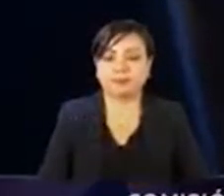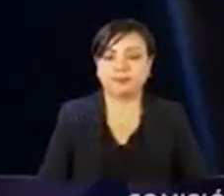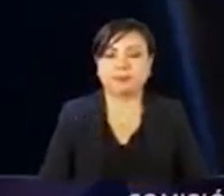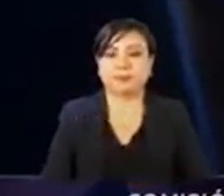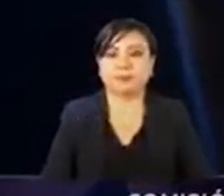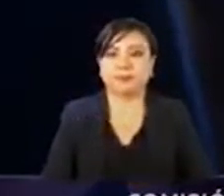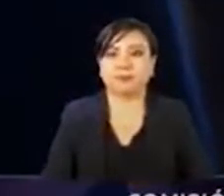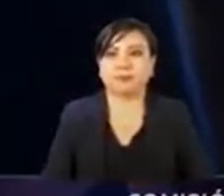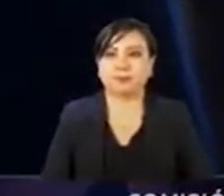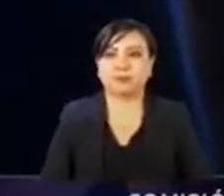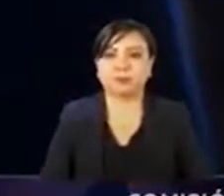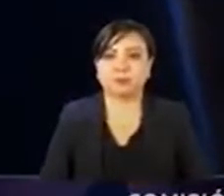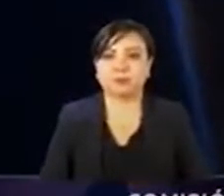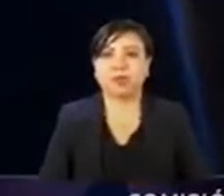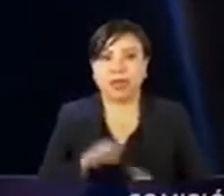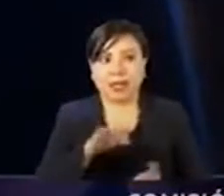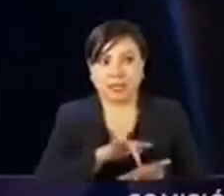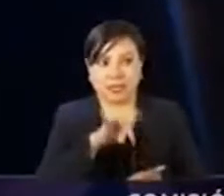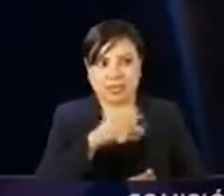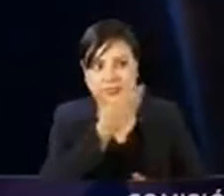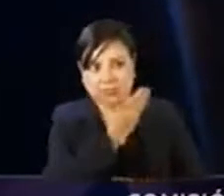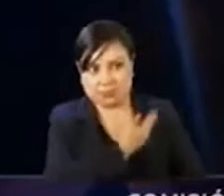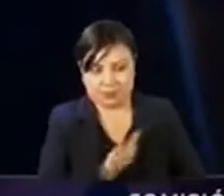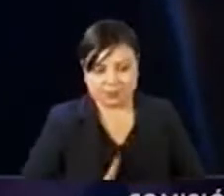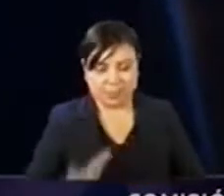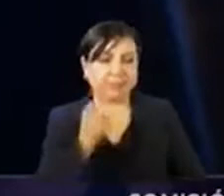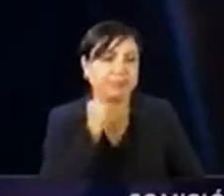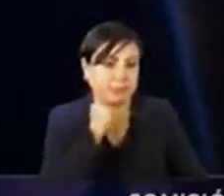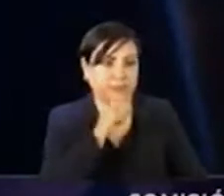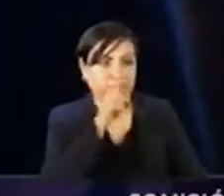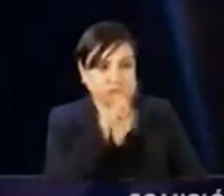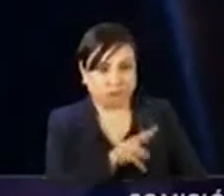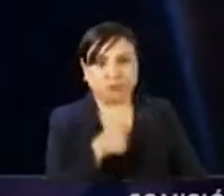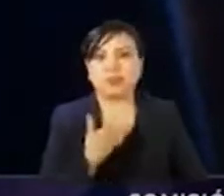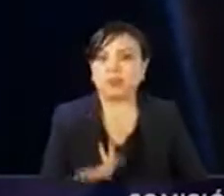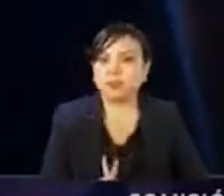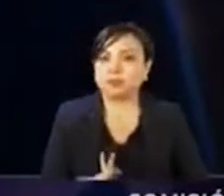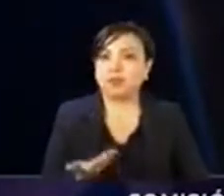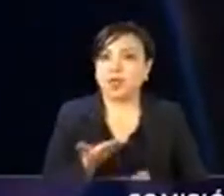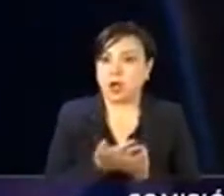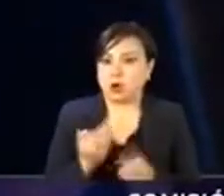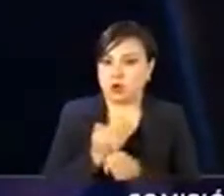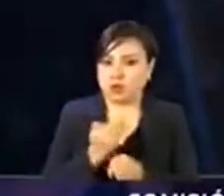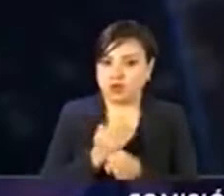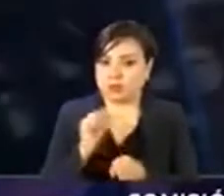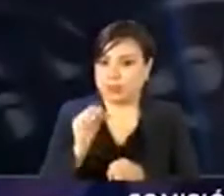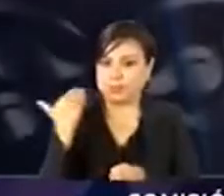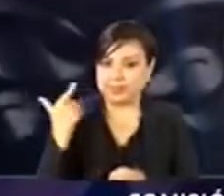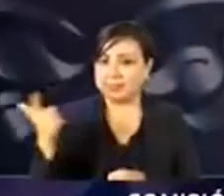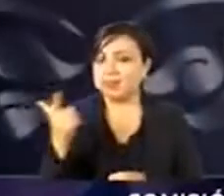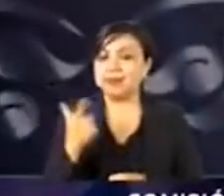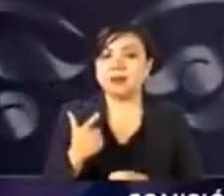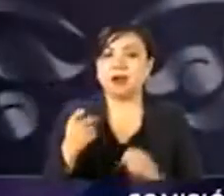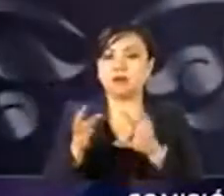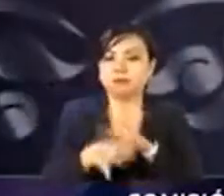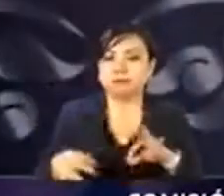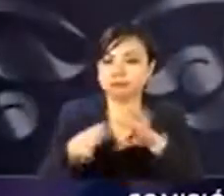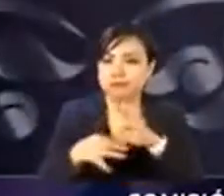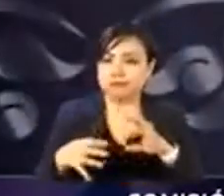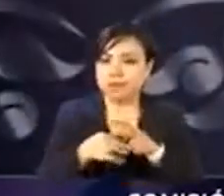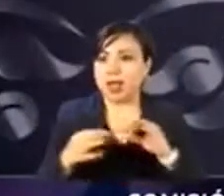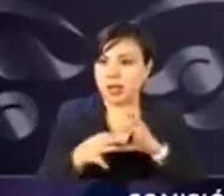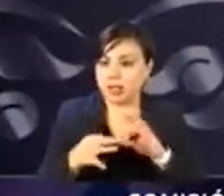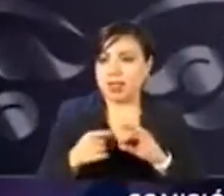Muchas gracias, senadora presidenta. Muy comedida y correcta la intervención de Dulce María Sauri, ojalá si fueran